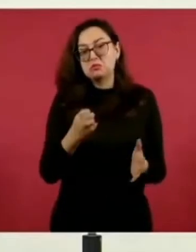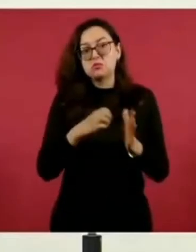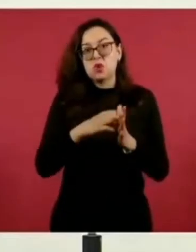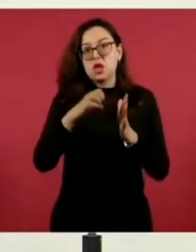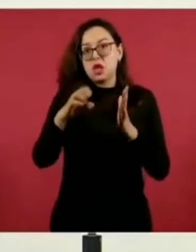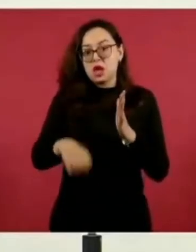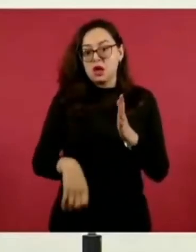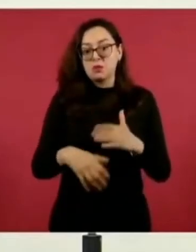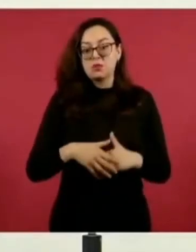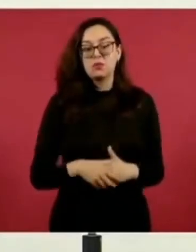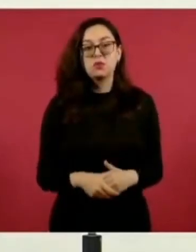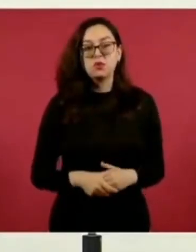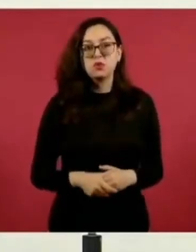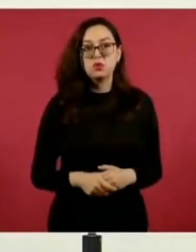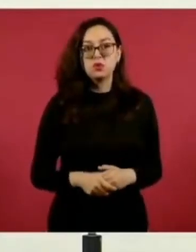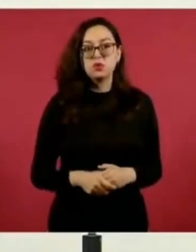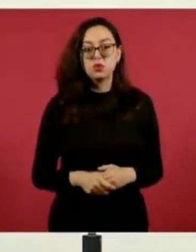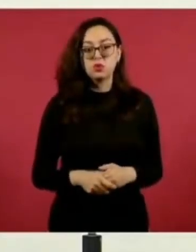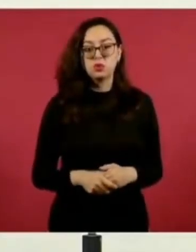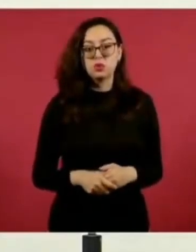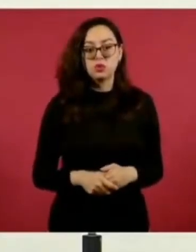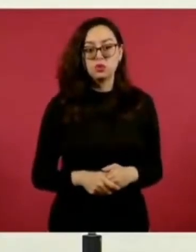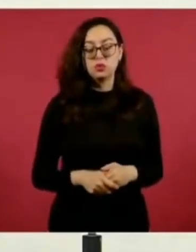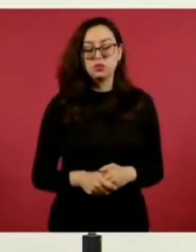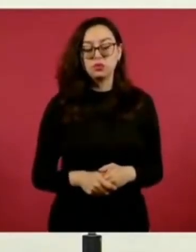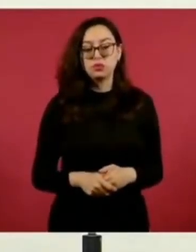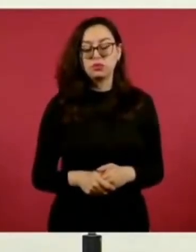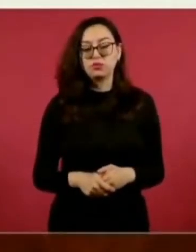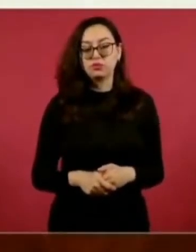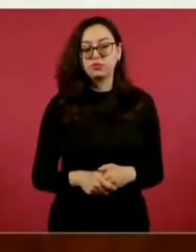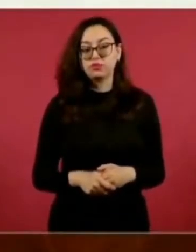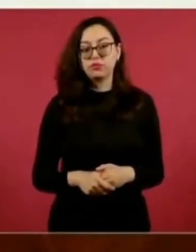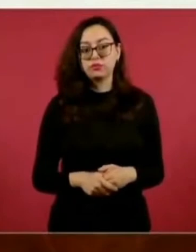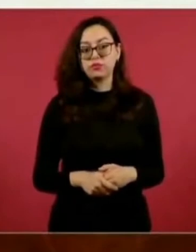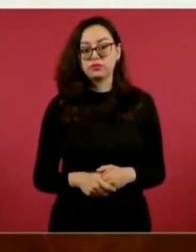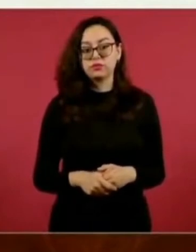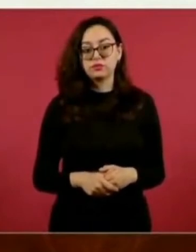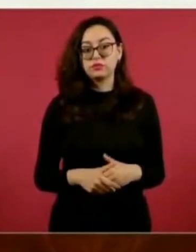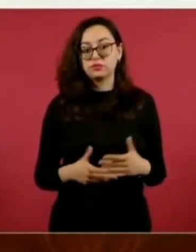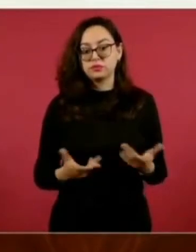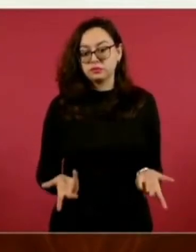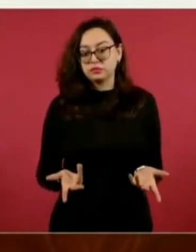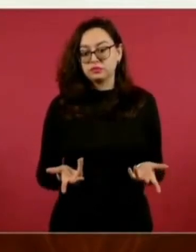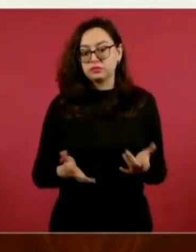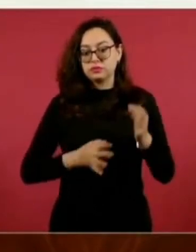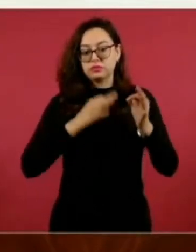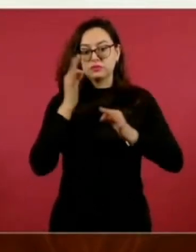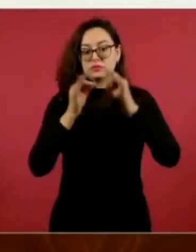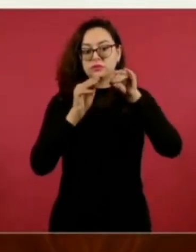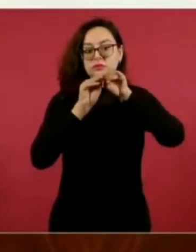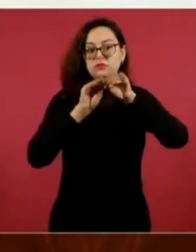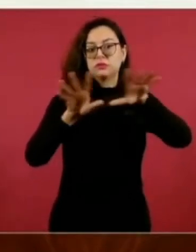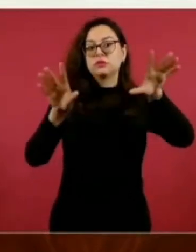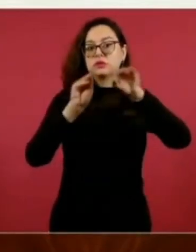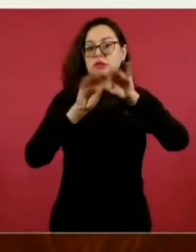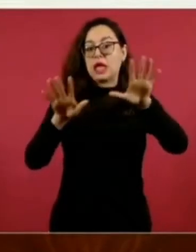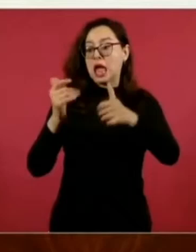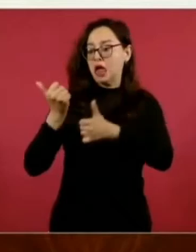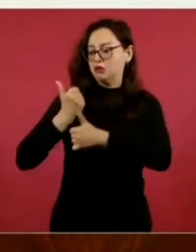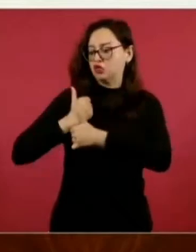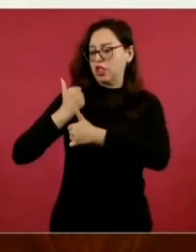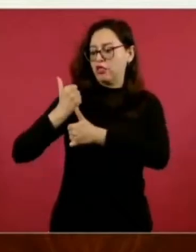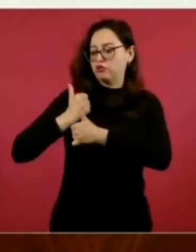han promovido más esta versión de que fue el ejército son